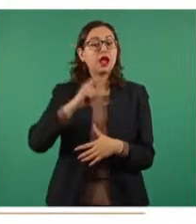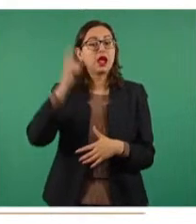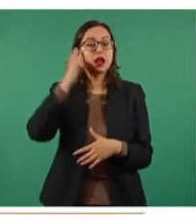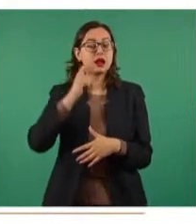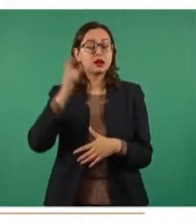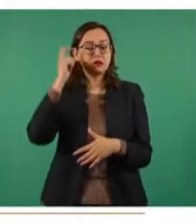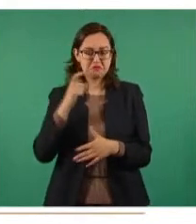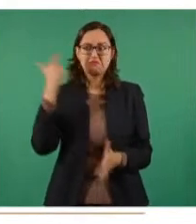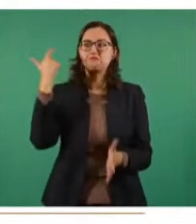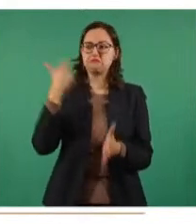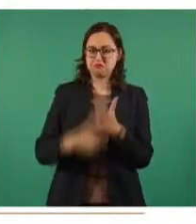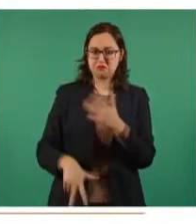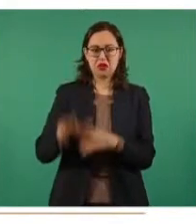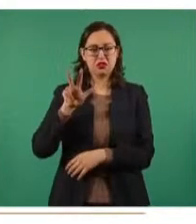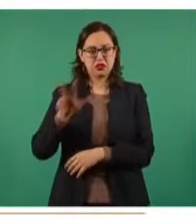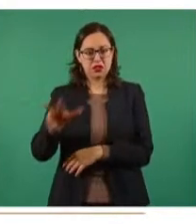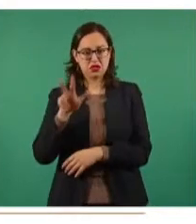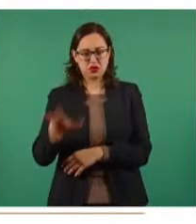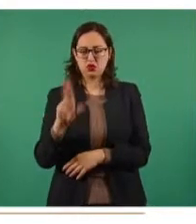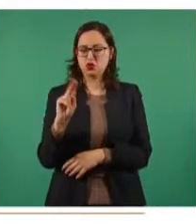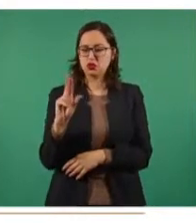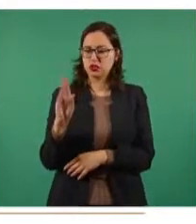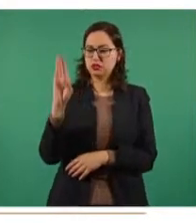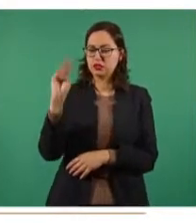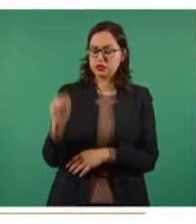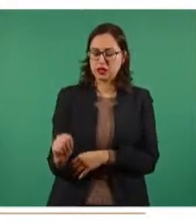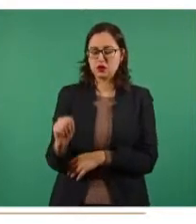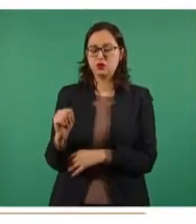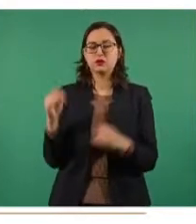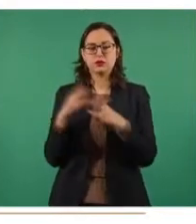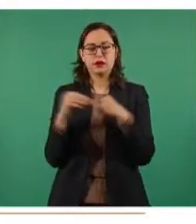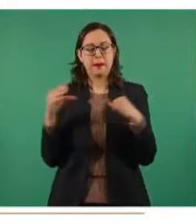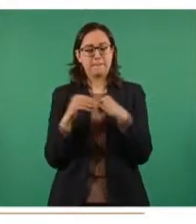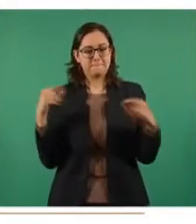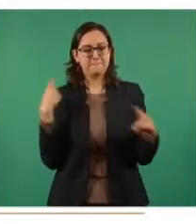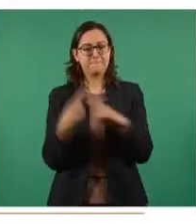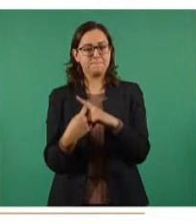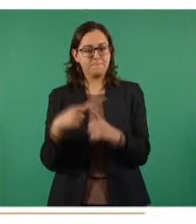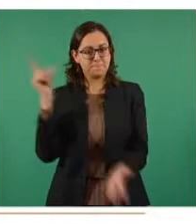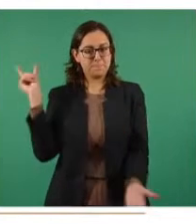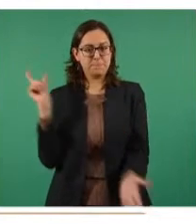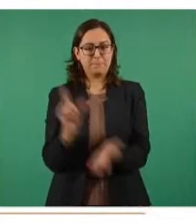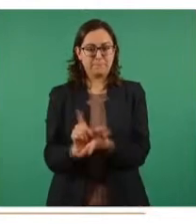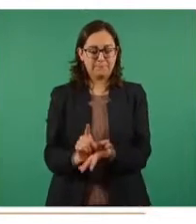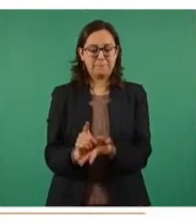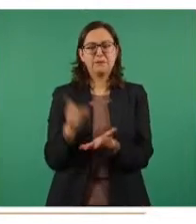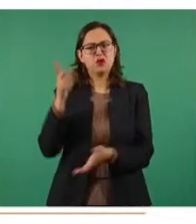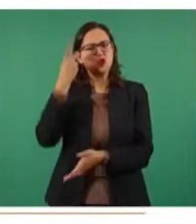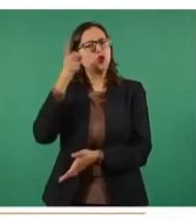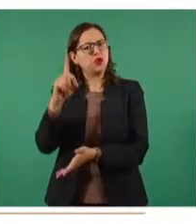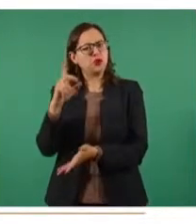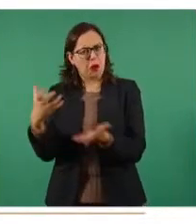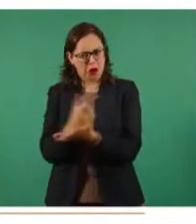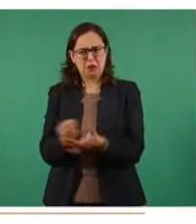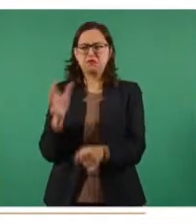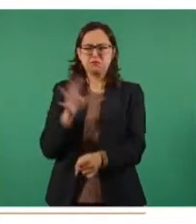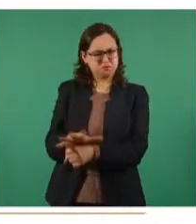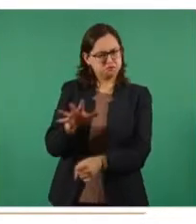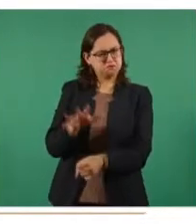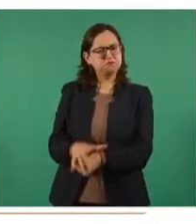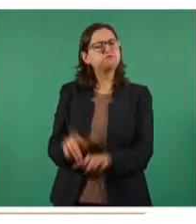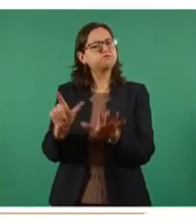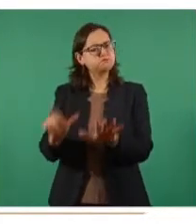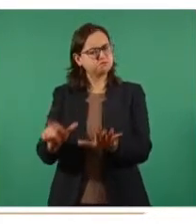18 pesos 89 centavos por litro precio al público es de franquicia pemex con un margen de 17